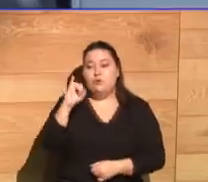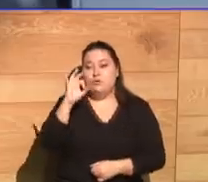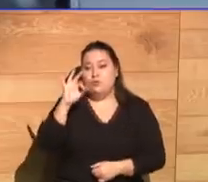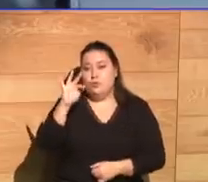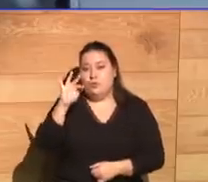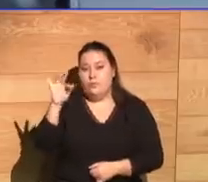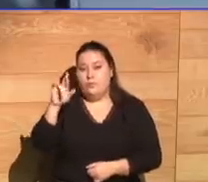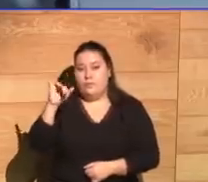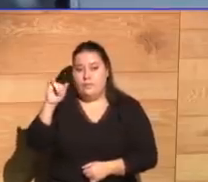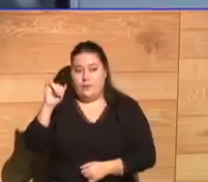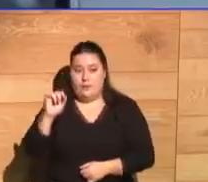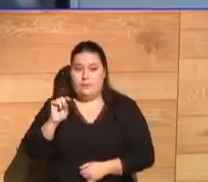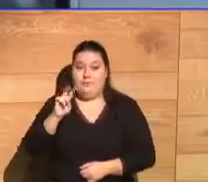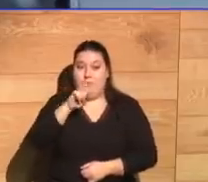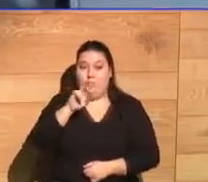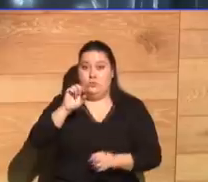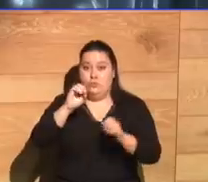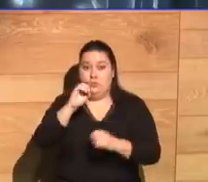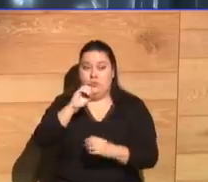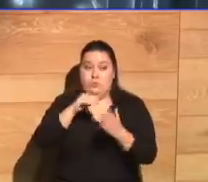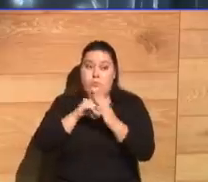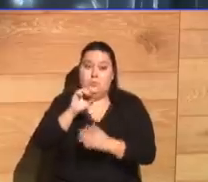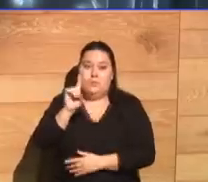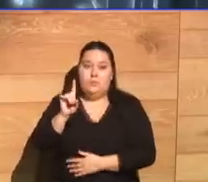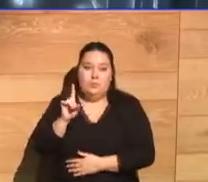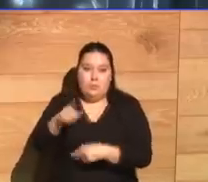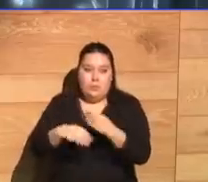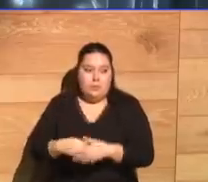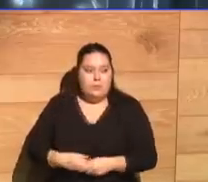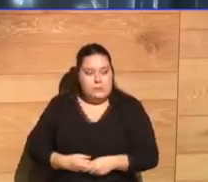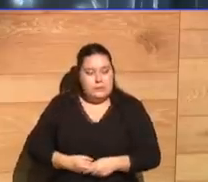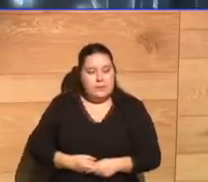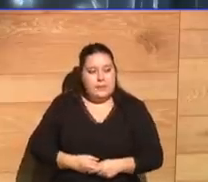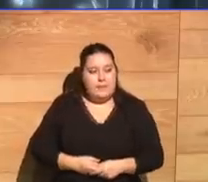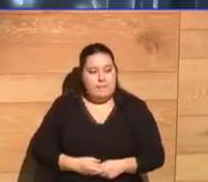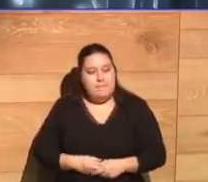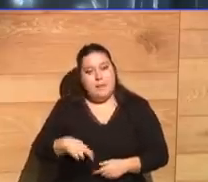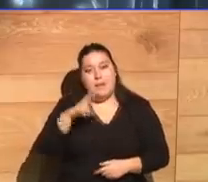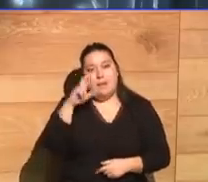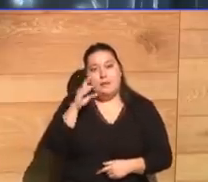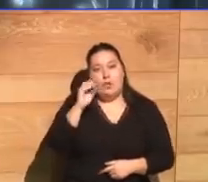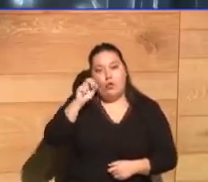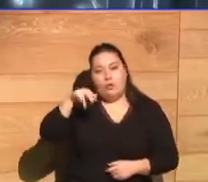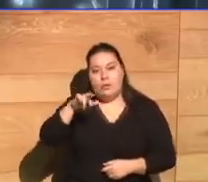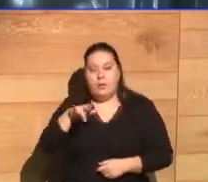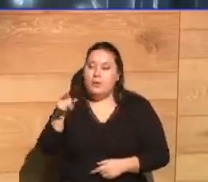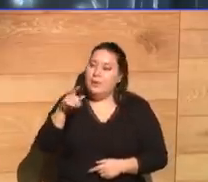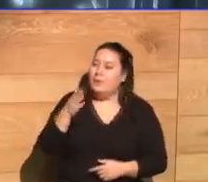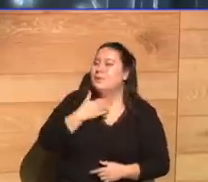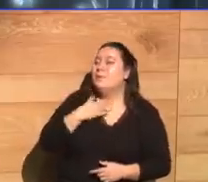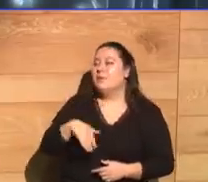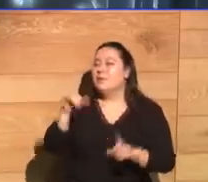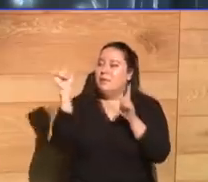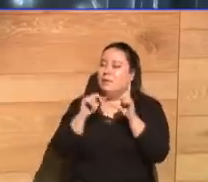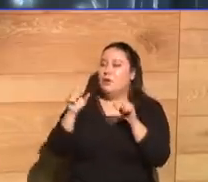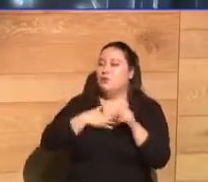por ejemplo. Otro al que llamaron por teléfono y le dijo Richard Donner, oye, ¿te apetece hacer una peli sobre Superman? Y